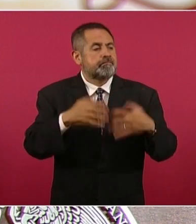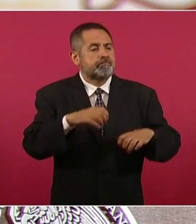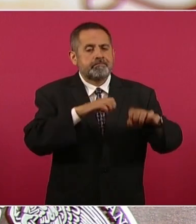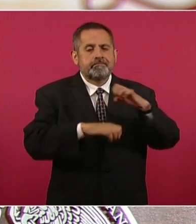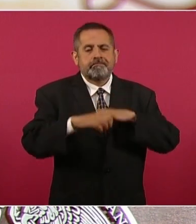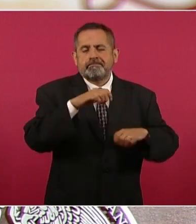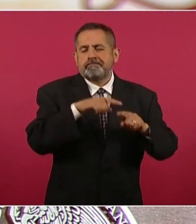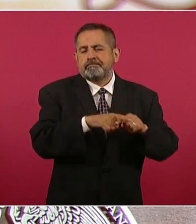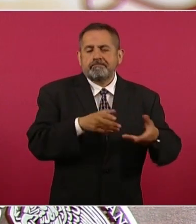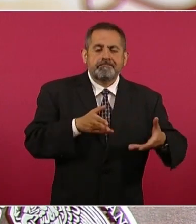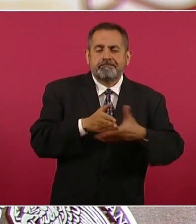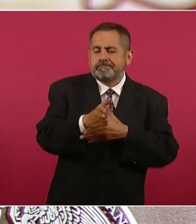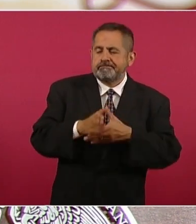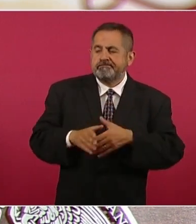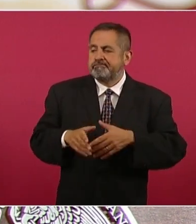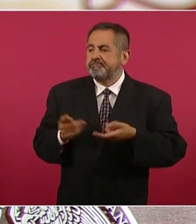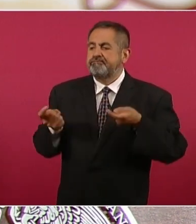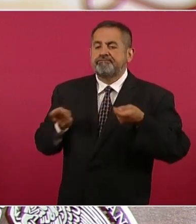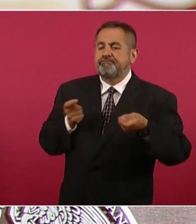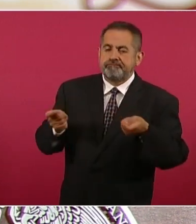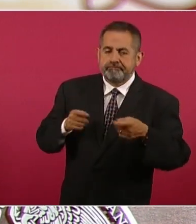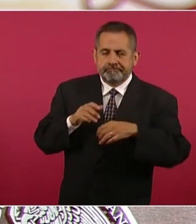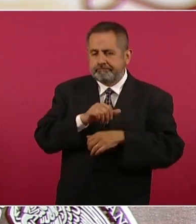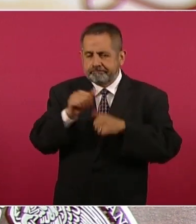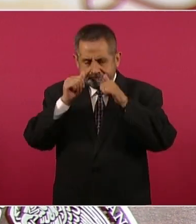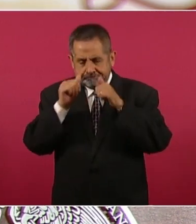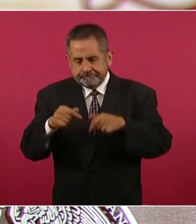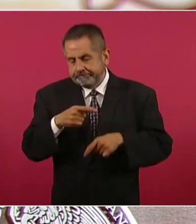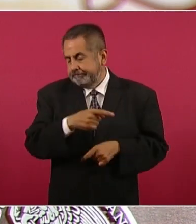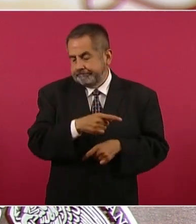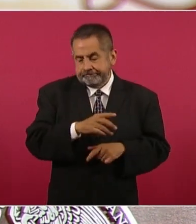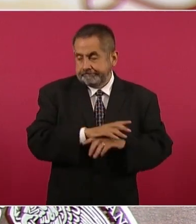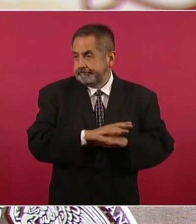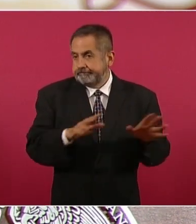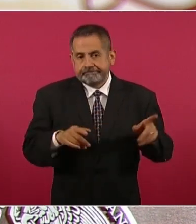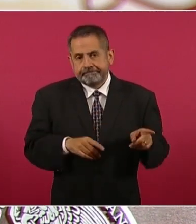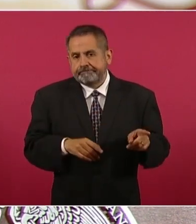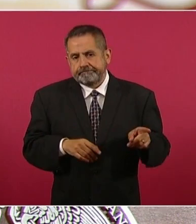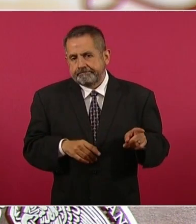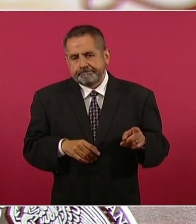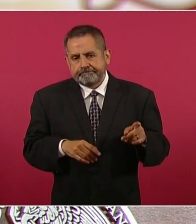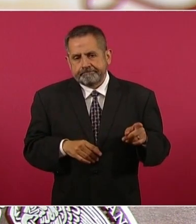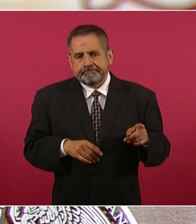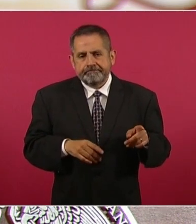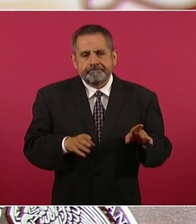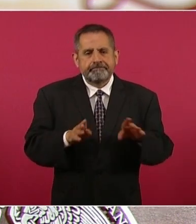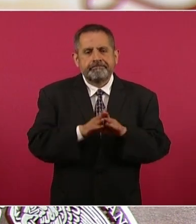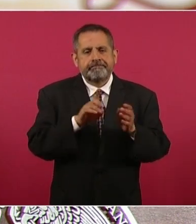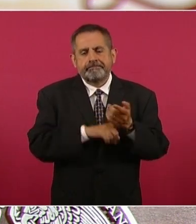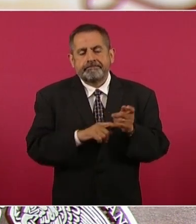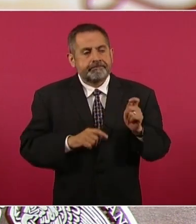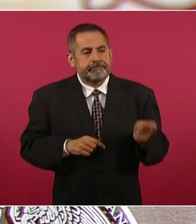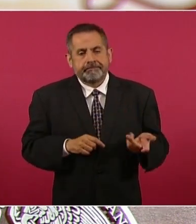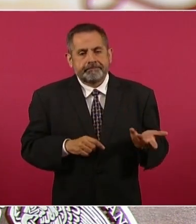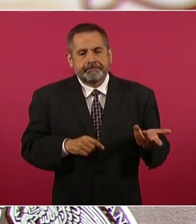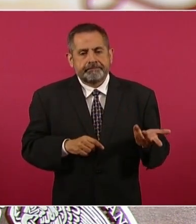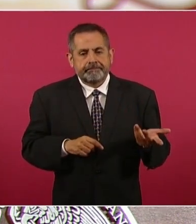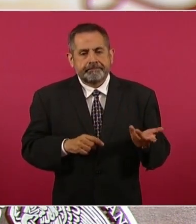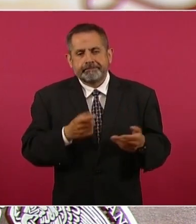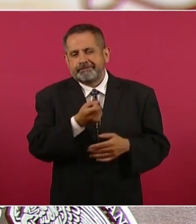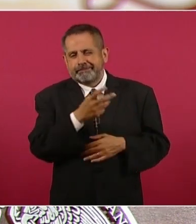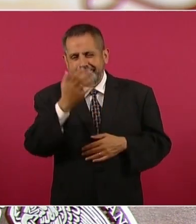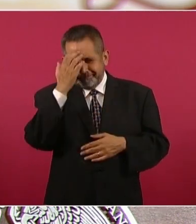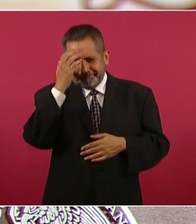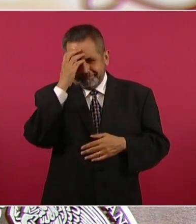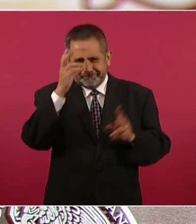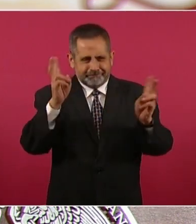áreas sustantivas de la atención médica fue igual, en particular las famosas